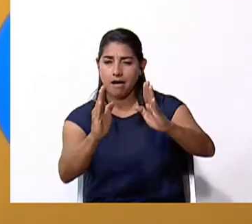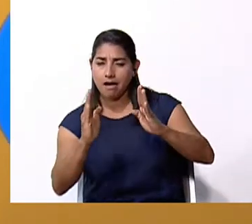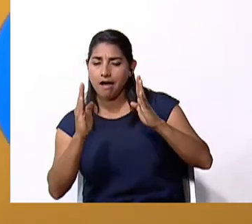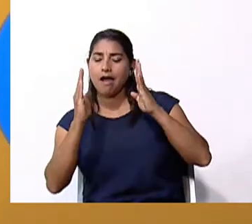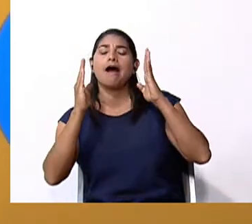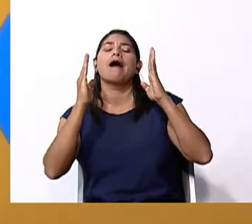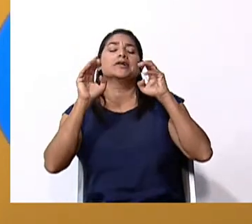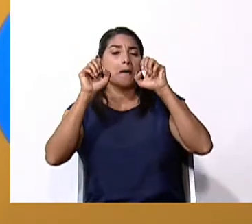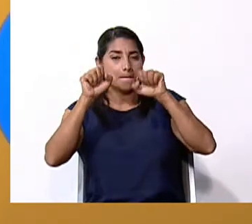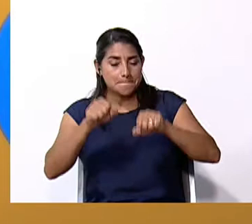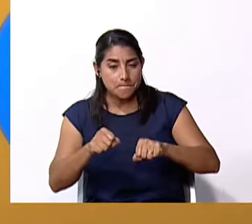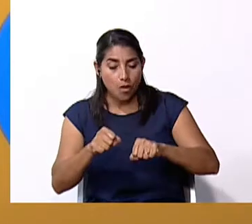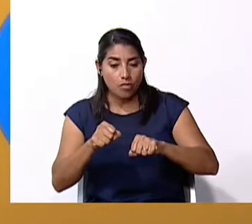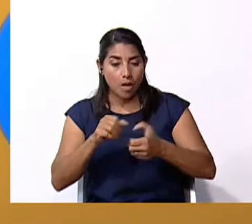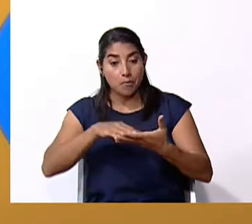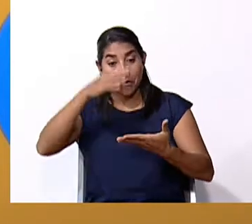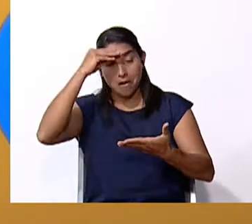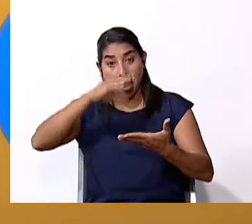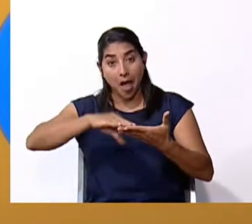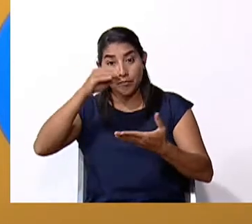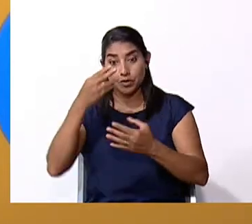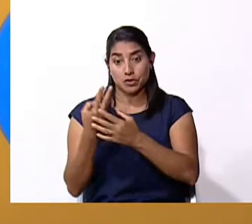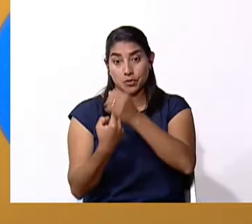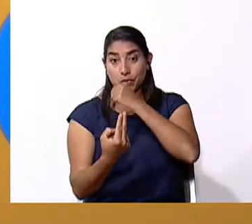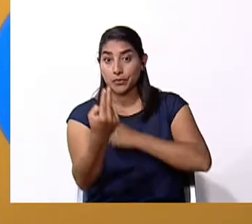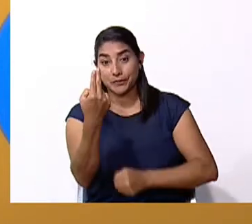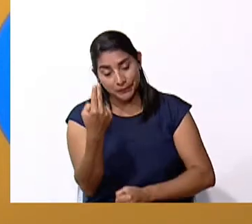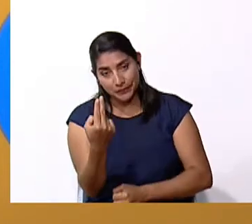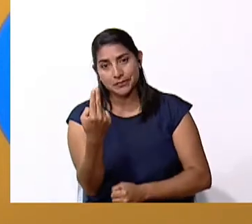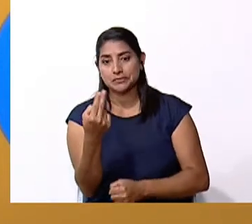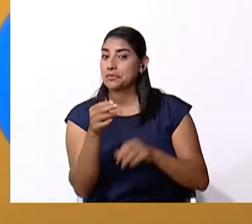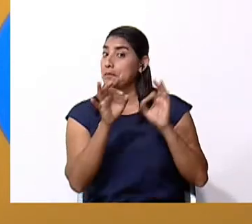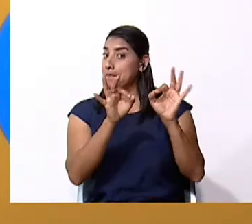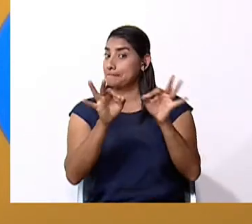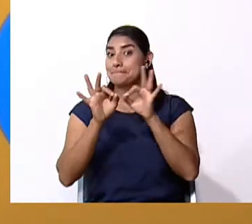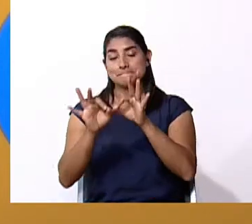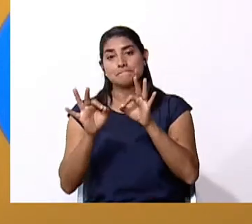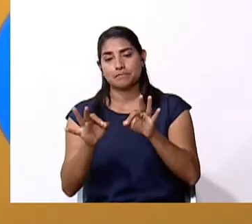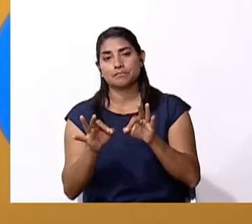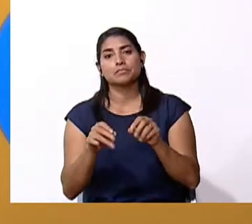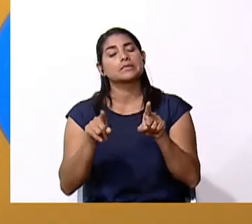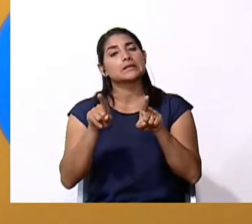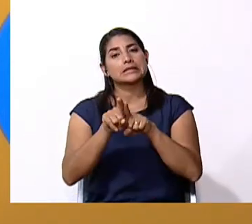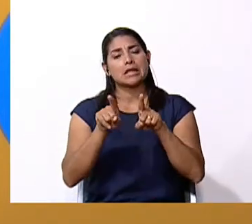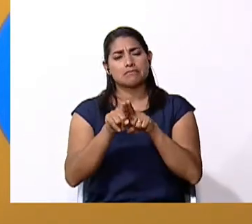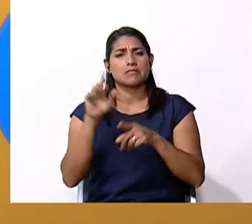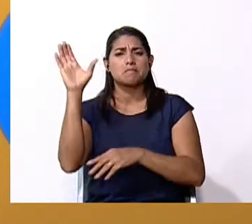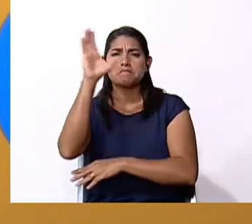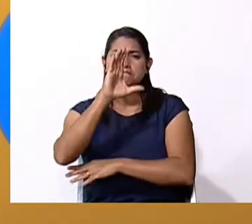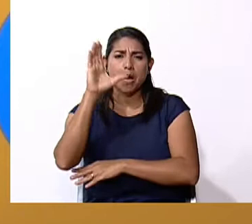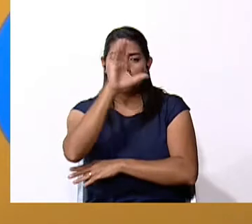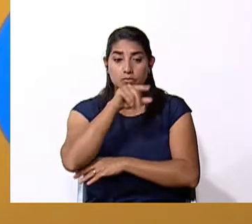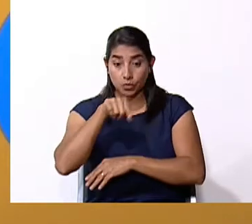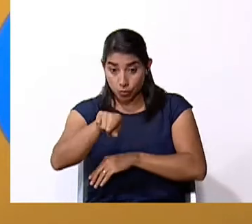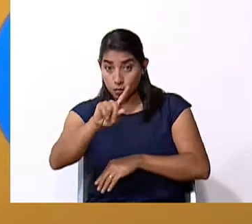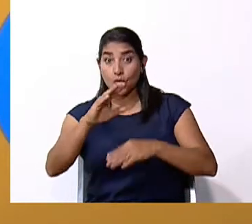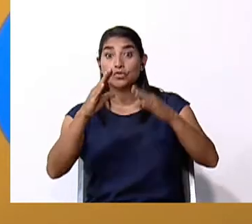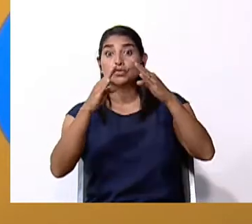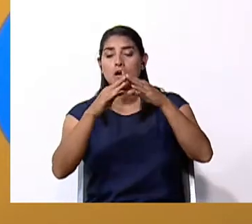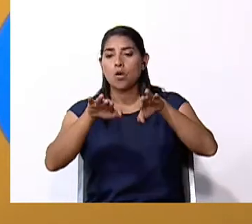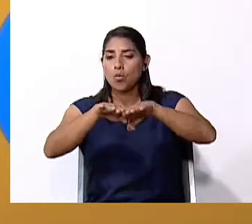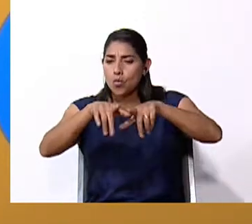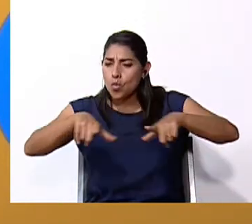y podamos generar aprendizaje juntos. Muy bien, vamos a buscar en la casa un